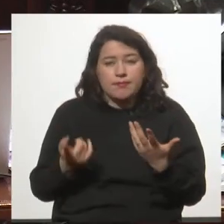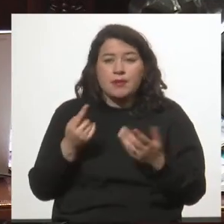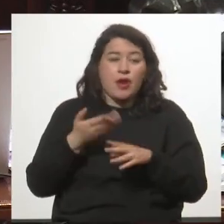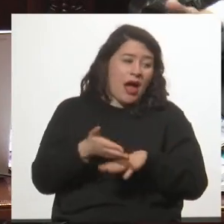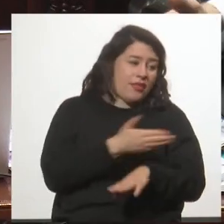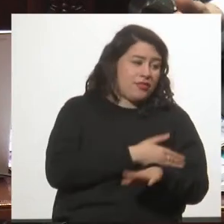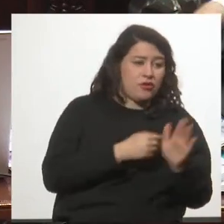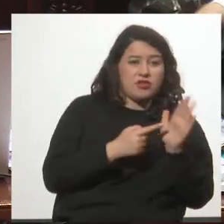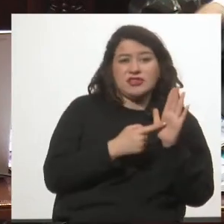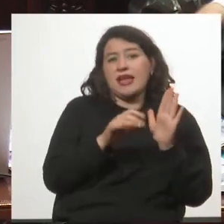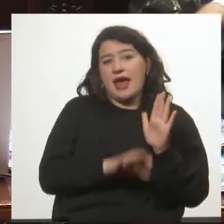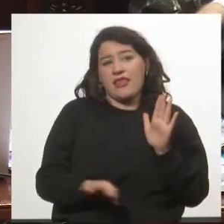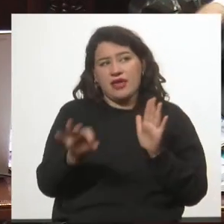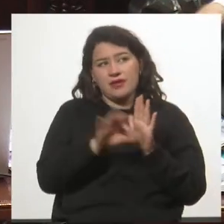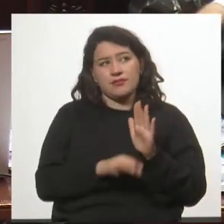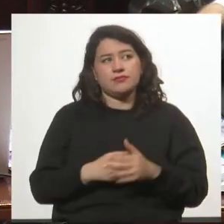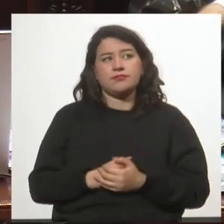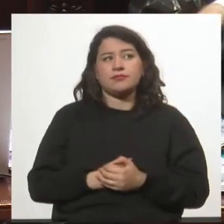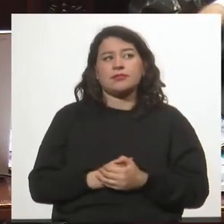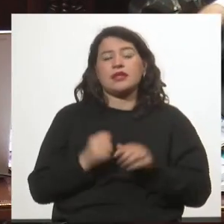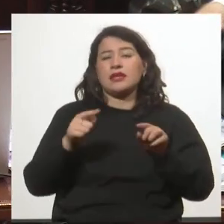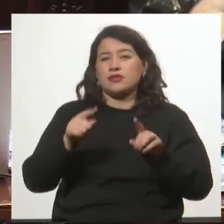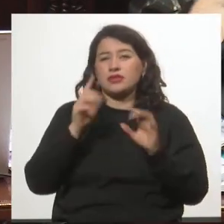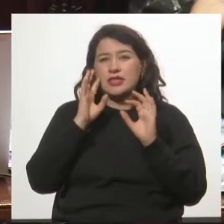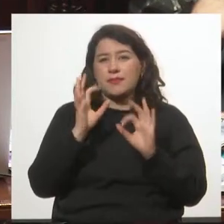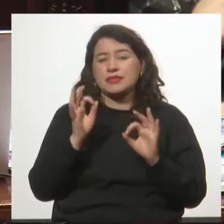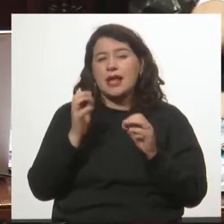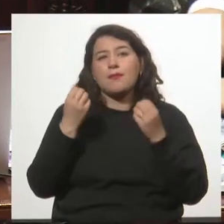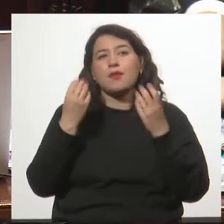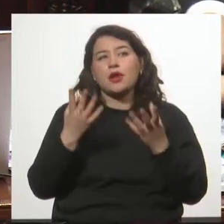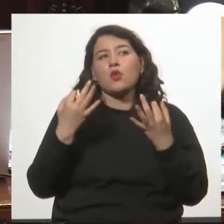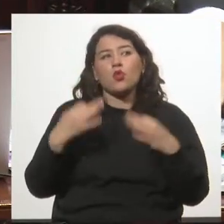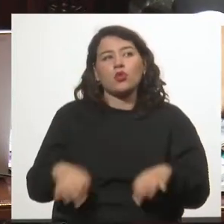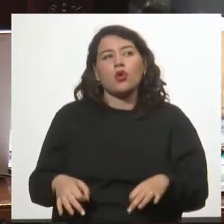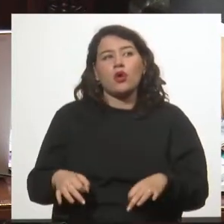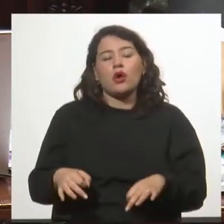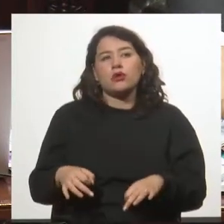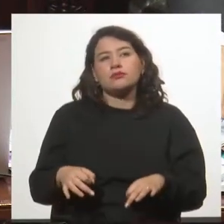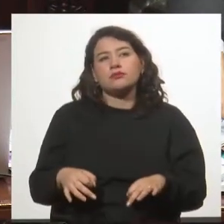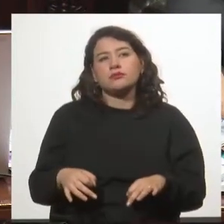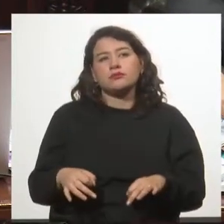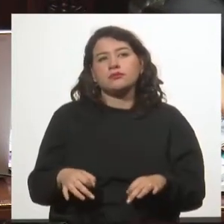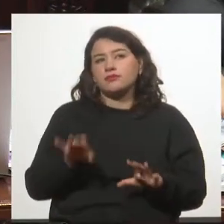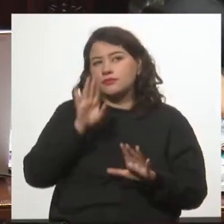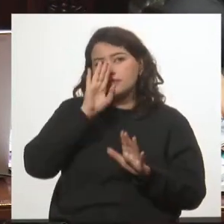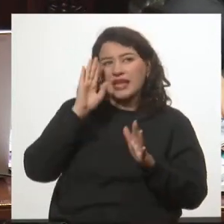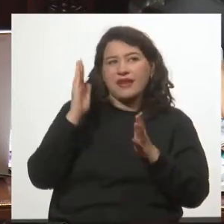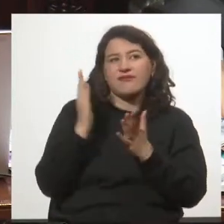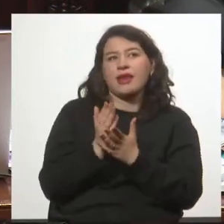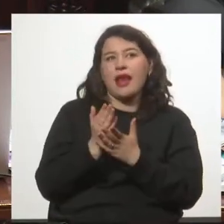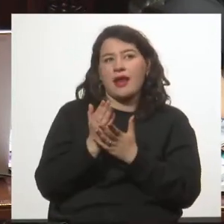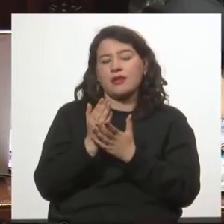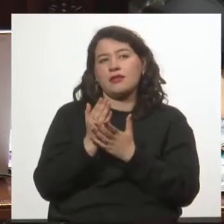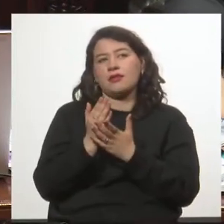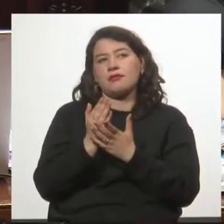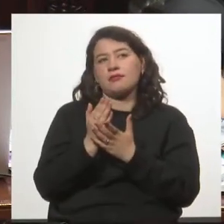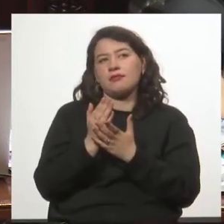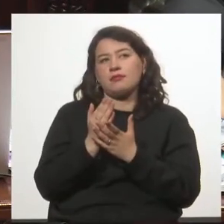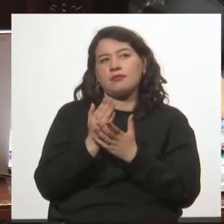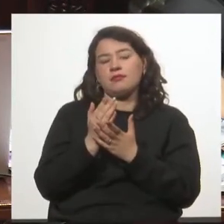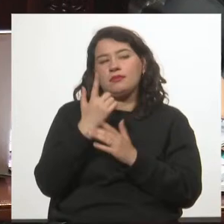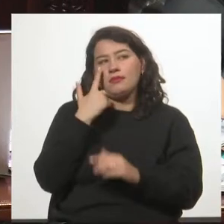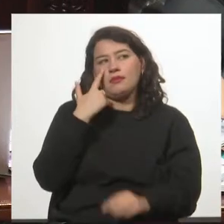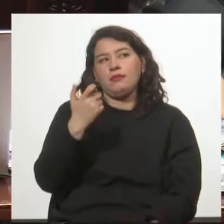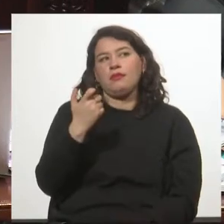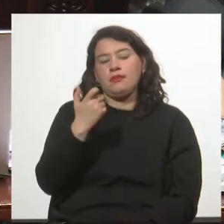está establecido y esto es muy particular también en el sentido que al final del día lo que se